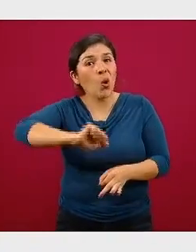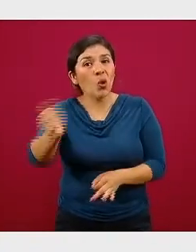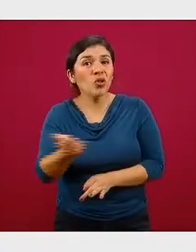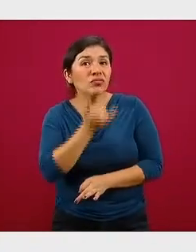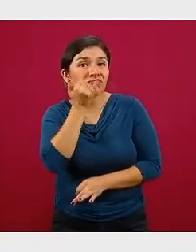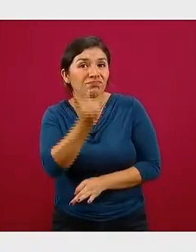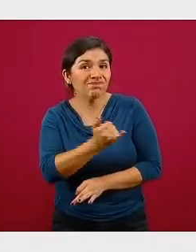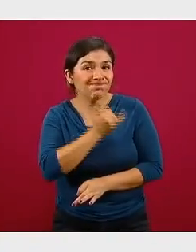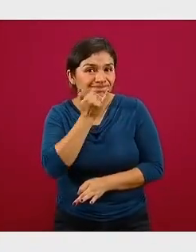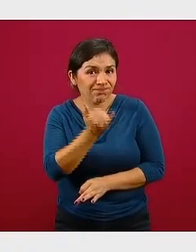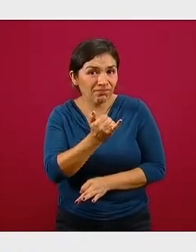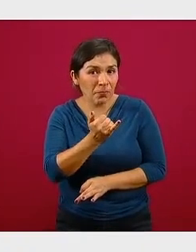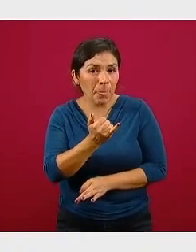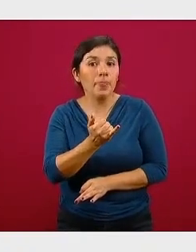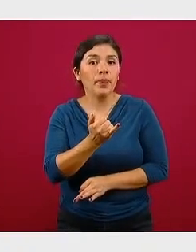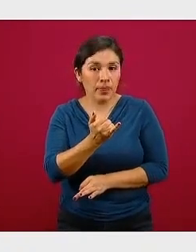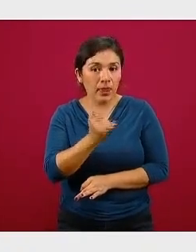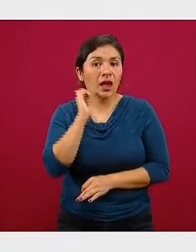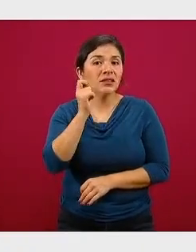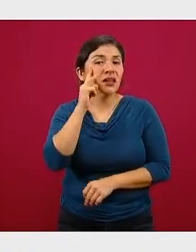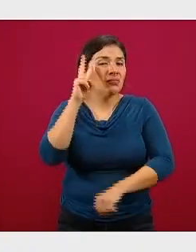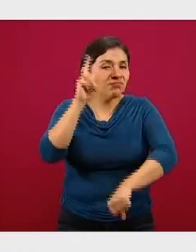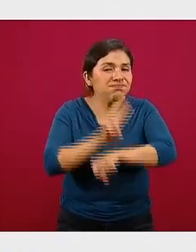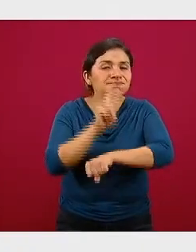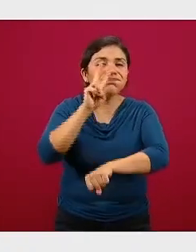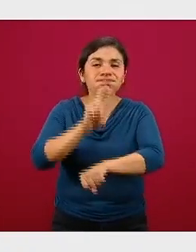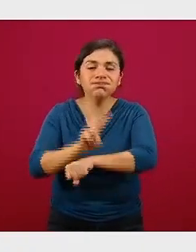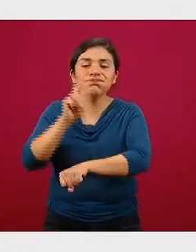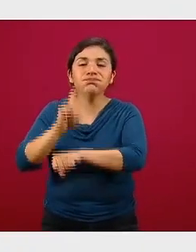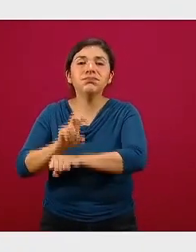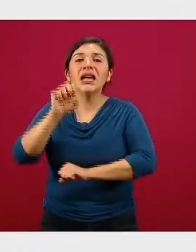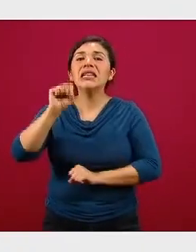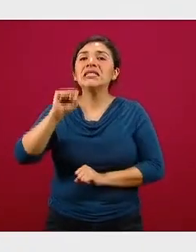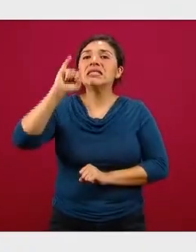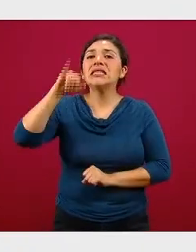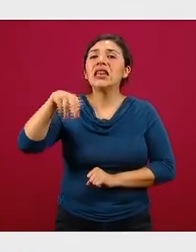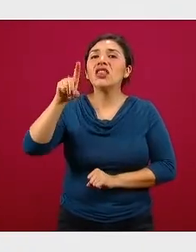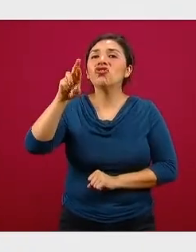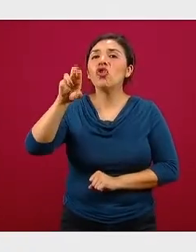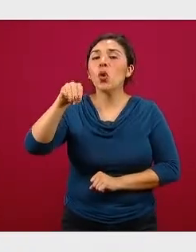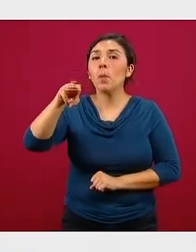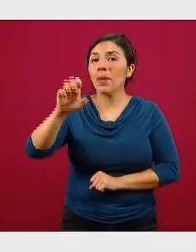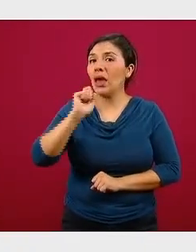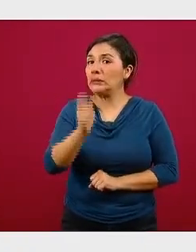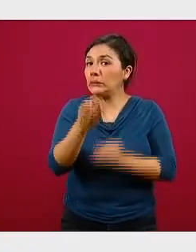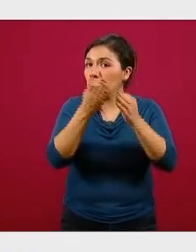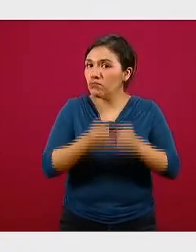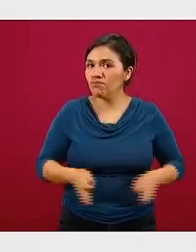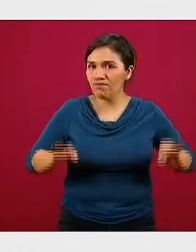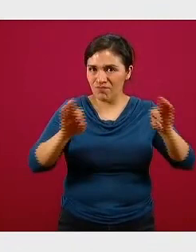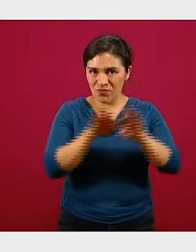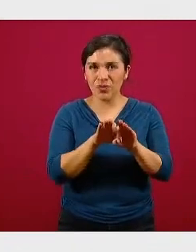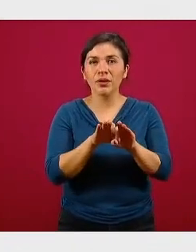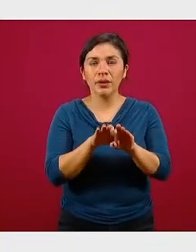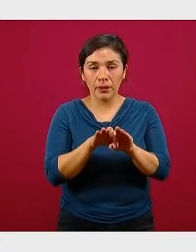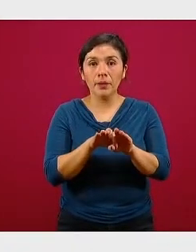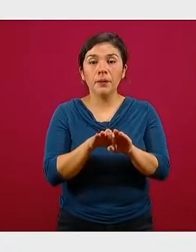sospechosos. Es vigilancia de síndrome, es súper importante